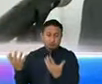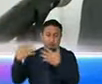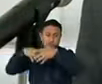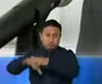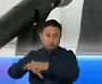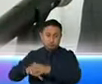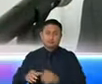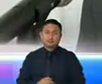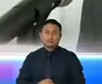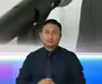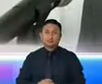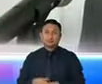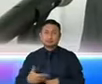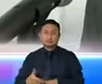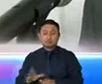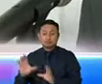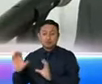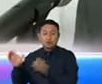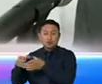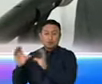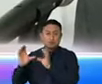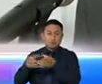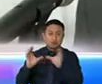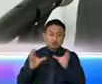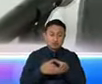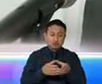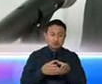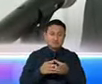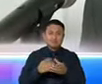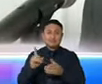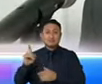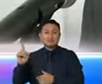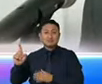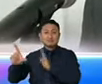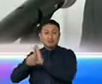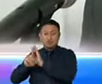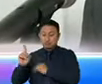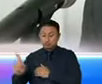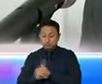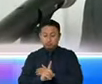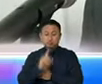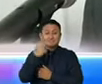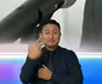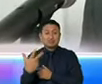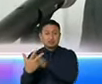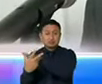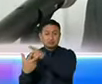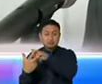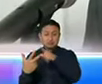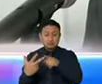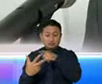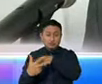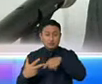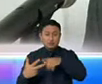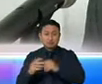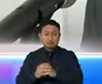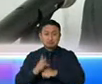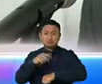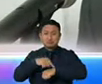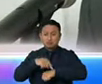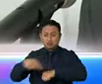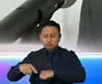Conformaremos comisiones respectivas para cada una de las leyes, de tal manera que las 3 comisiones conformadas trabajarán en el periodo